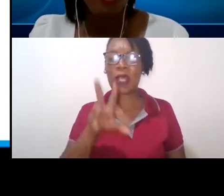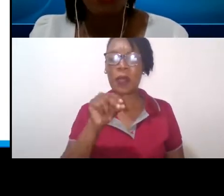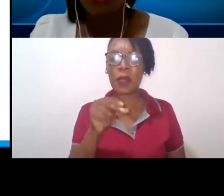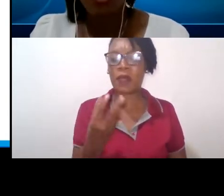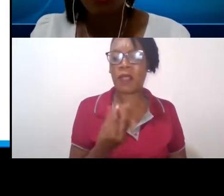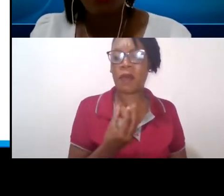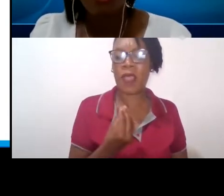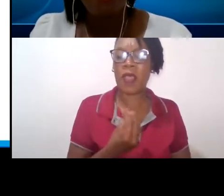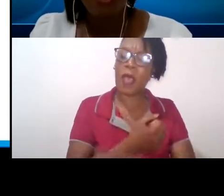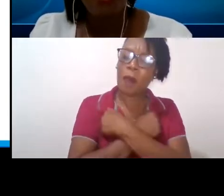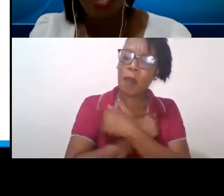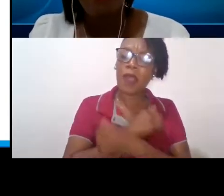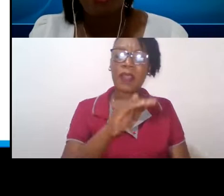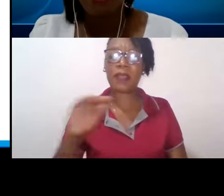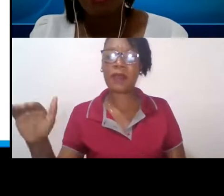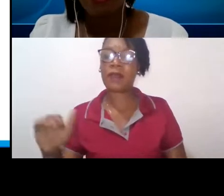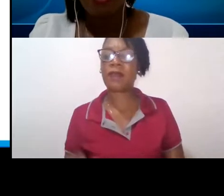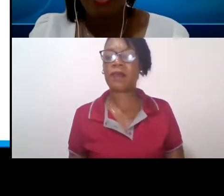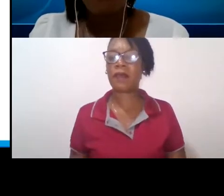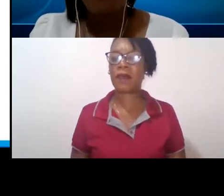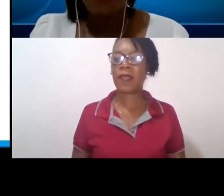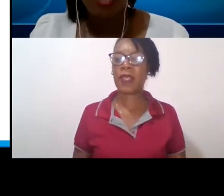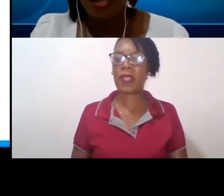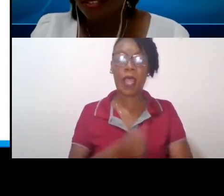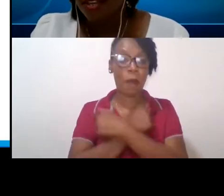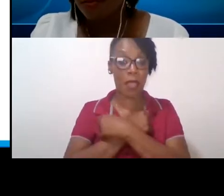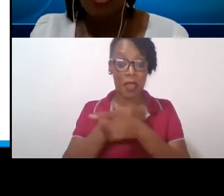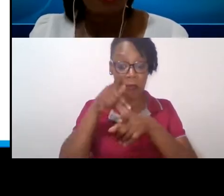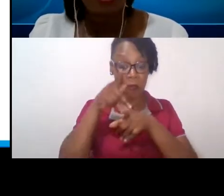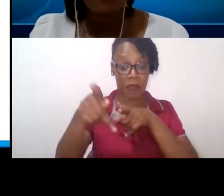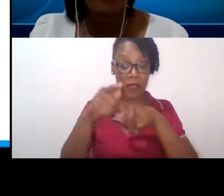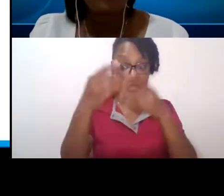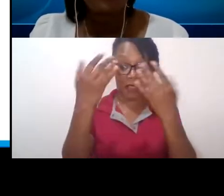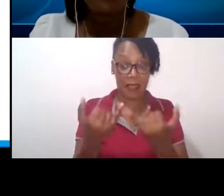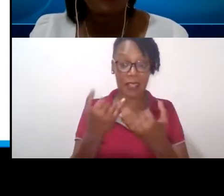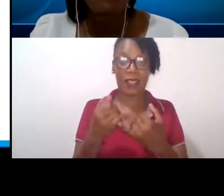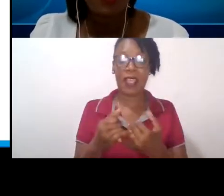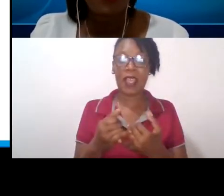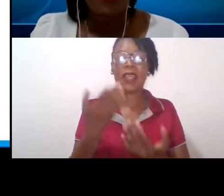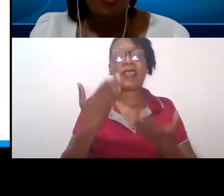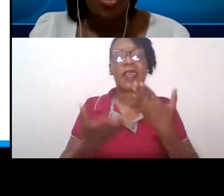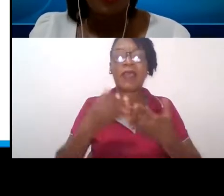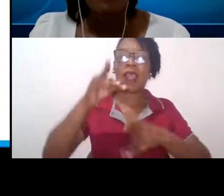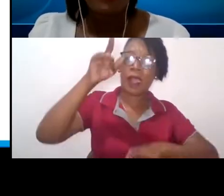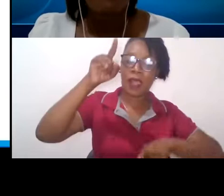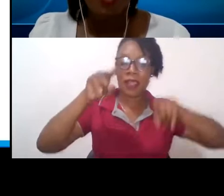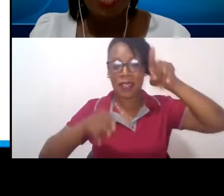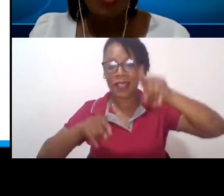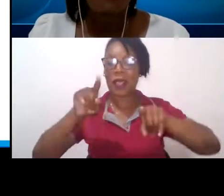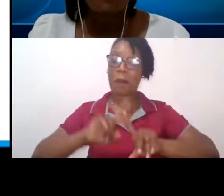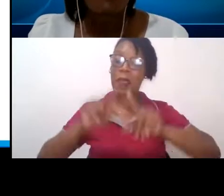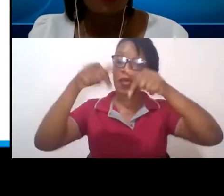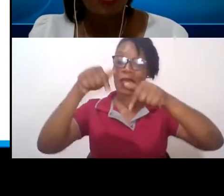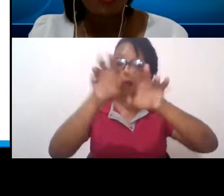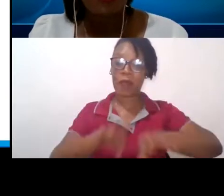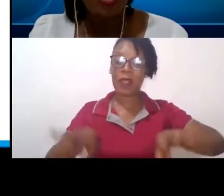a los niños, que no nos dé miedo amar la profesión en la que estamos. Sé que tenemos altos y bajos, pero aquí lo más importante